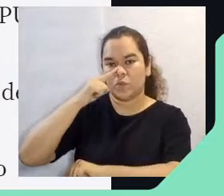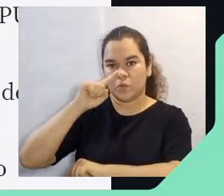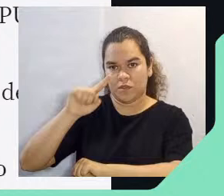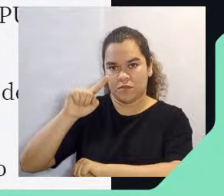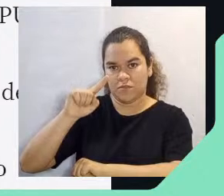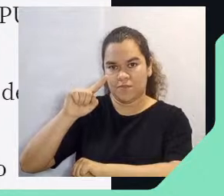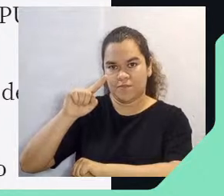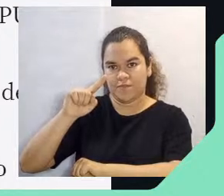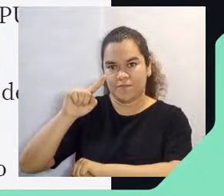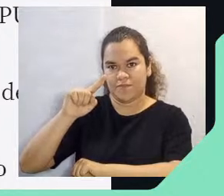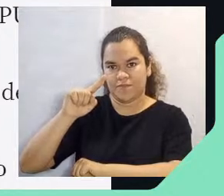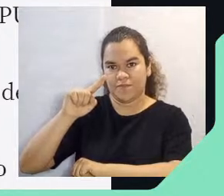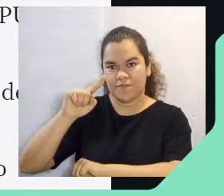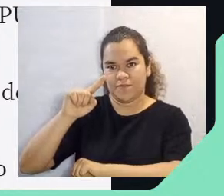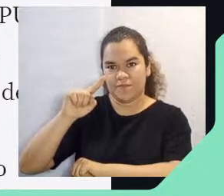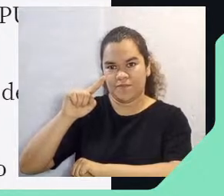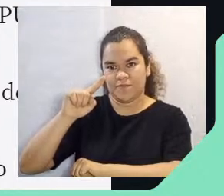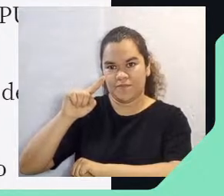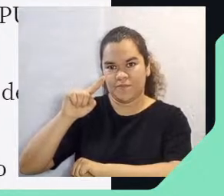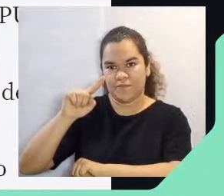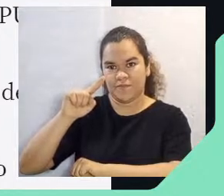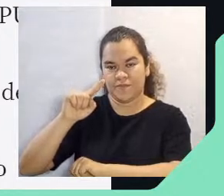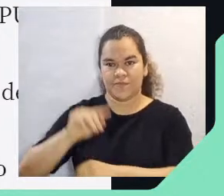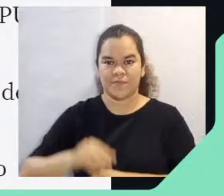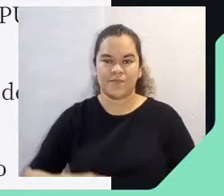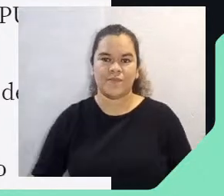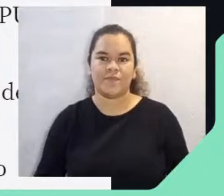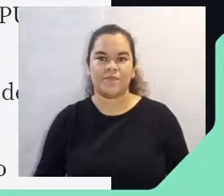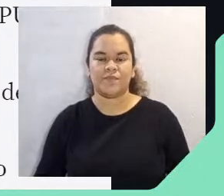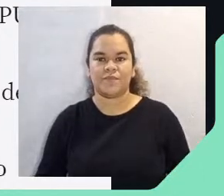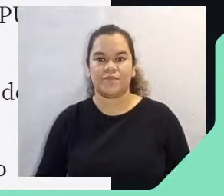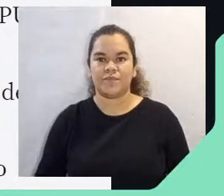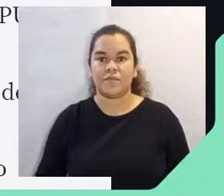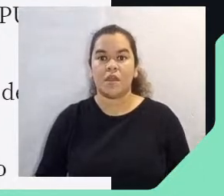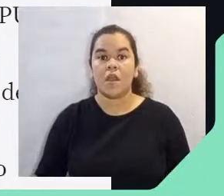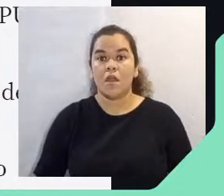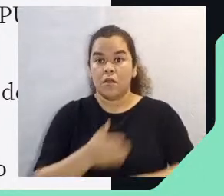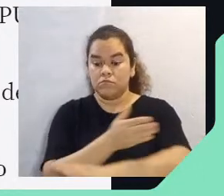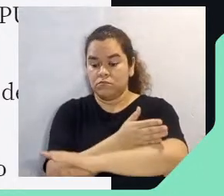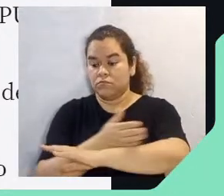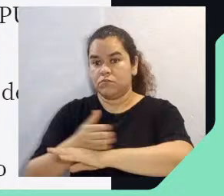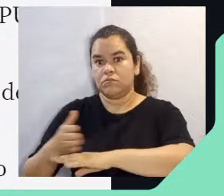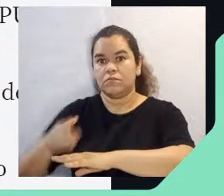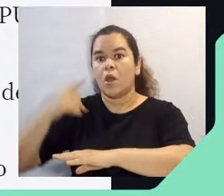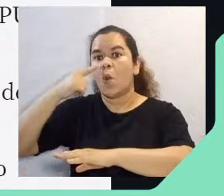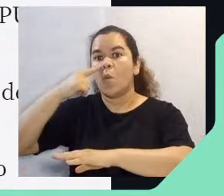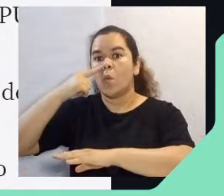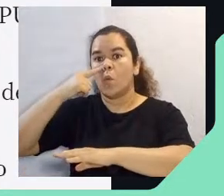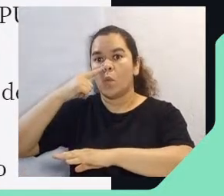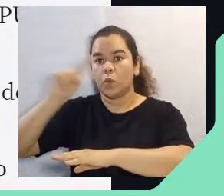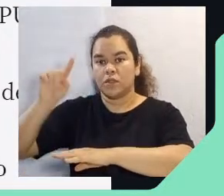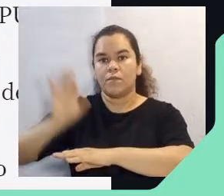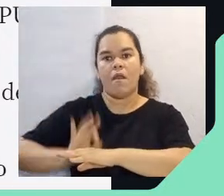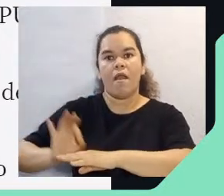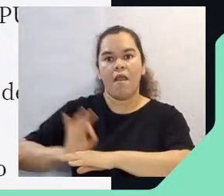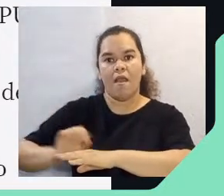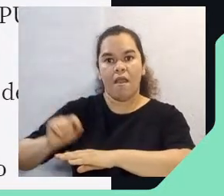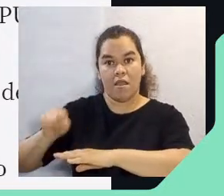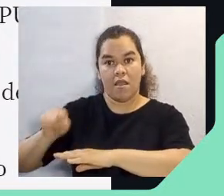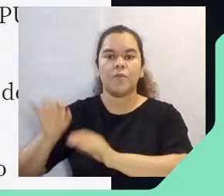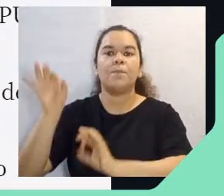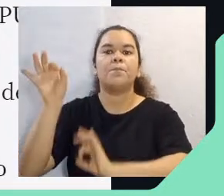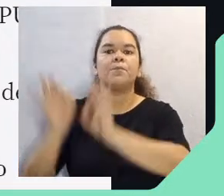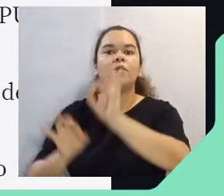Para obtener el título, al final de la carrera tenemos un proyecto final que intenta